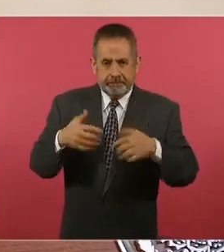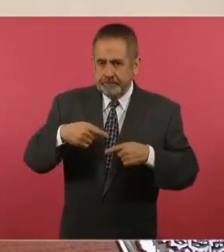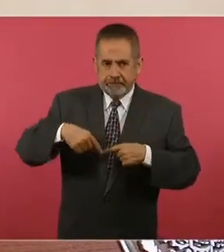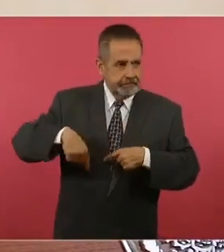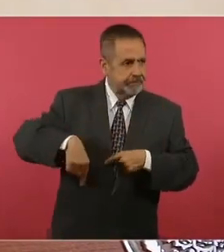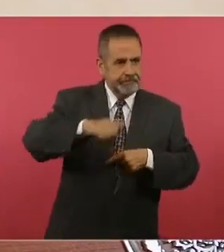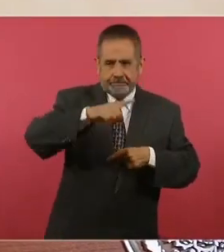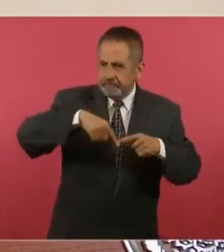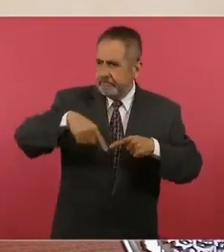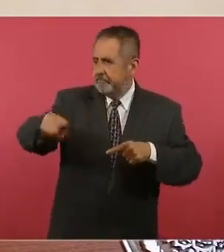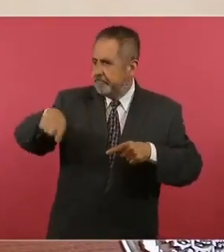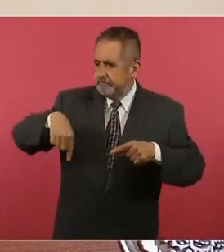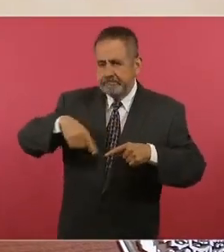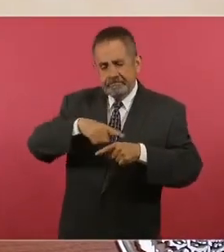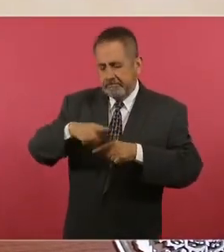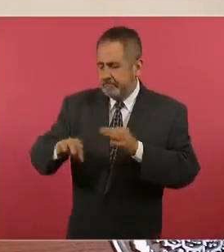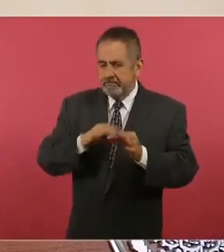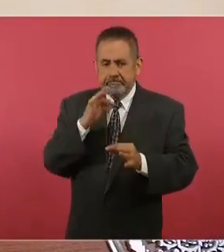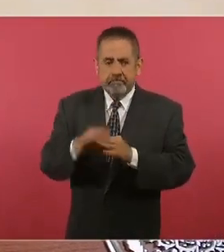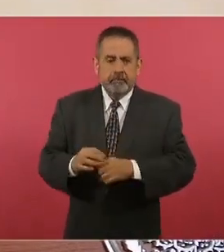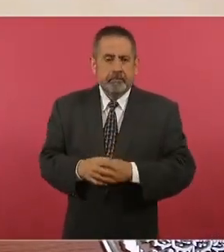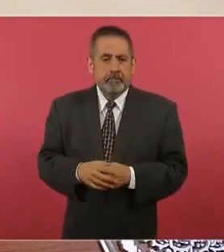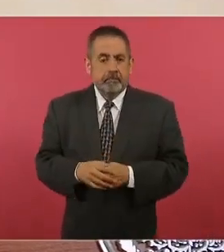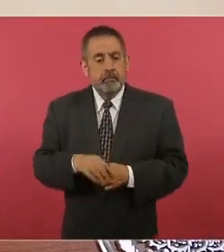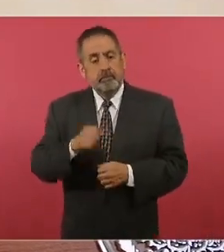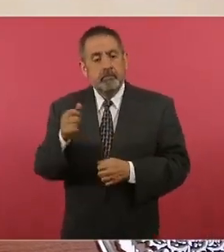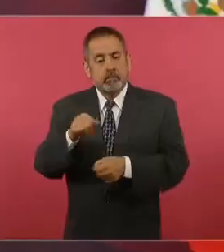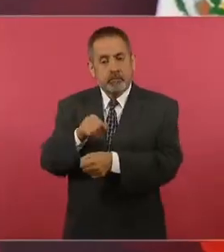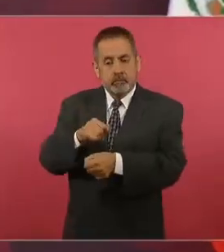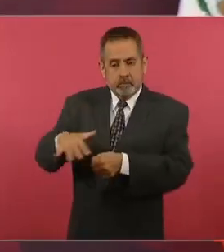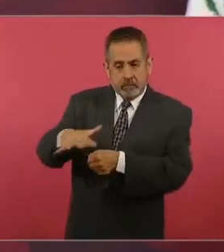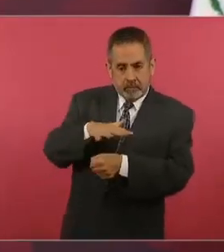funcionando, operando. El transísmico igual,